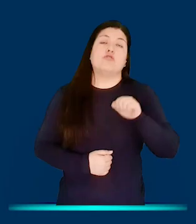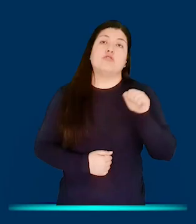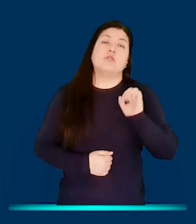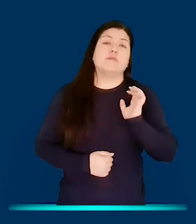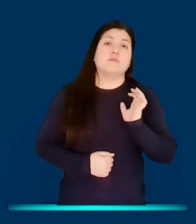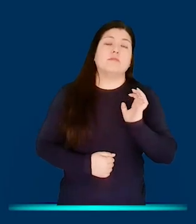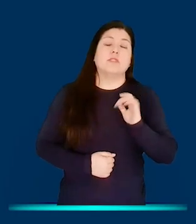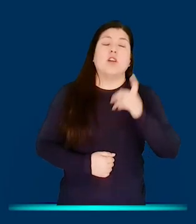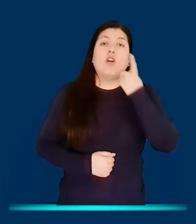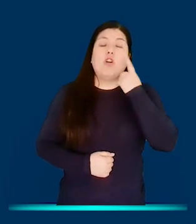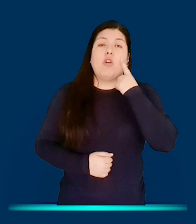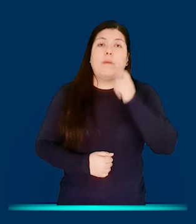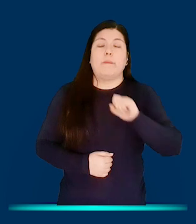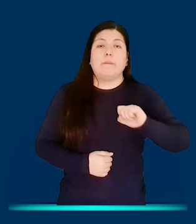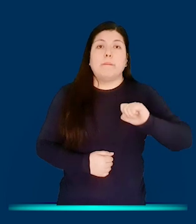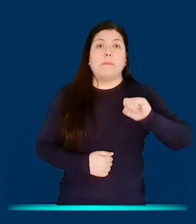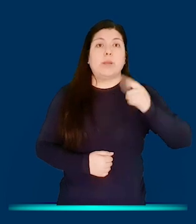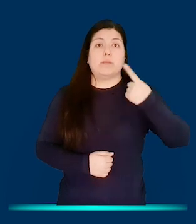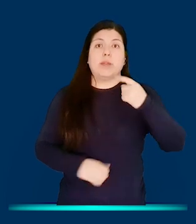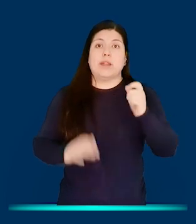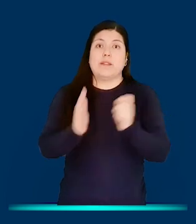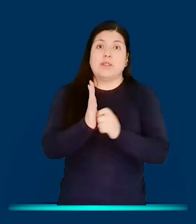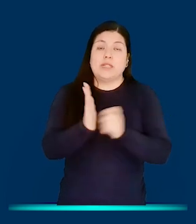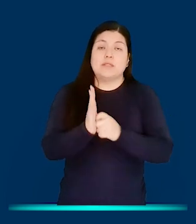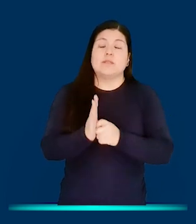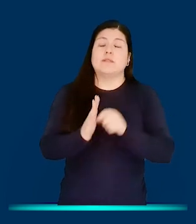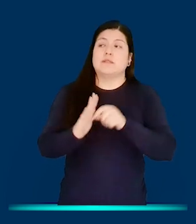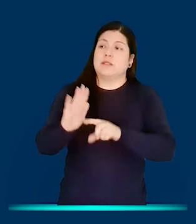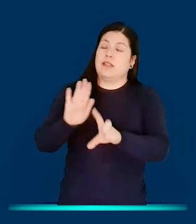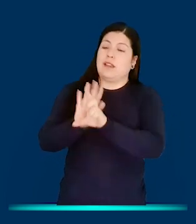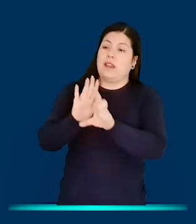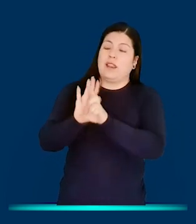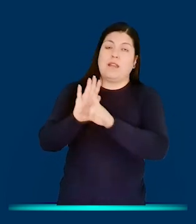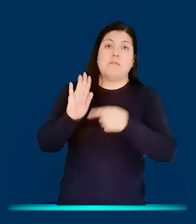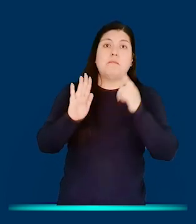cremallera? Sí, digamos que esta es la primera vez que el